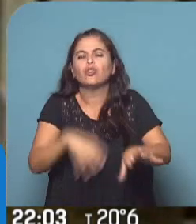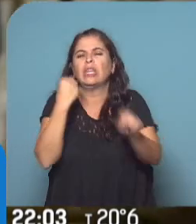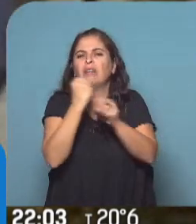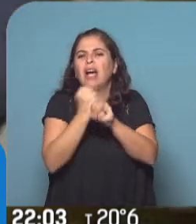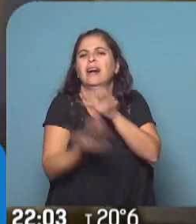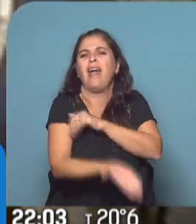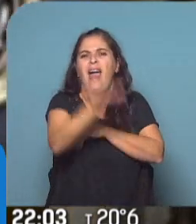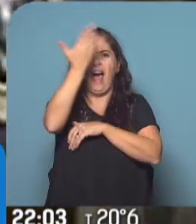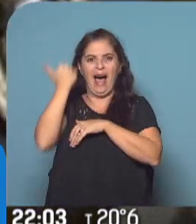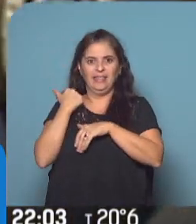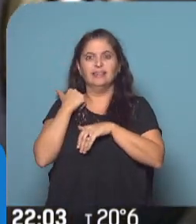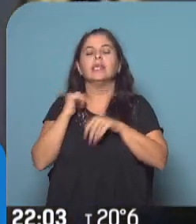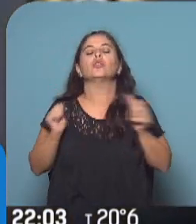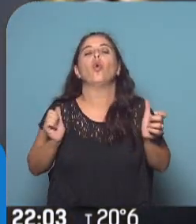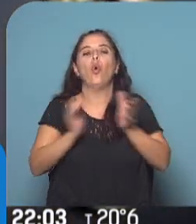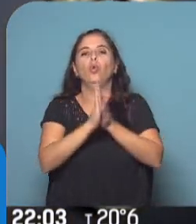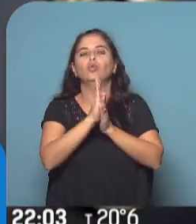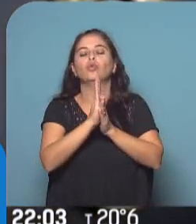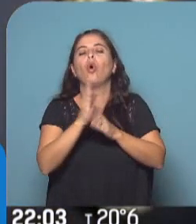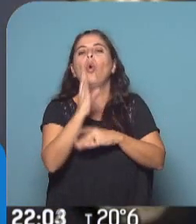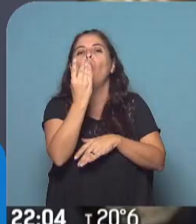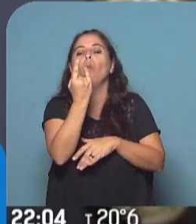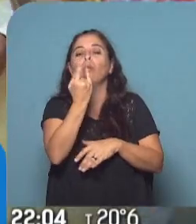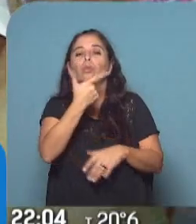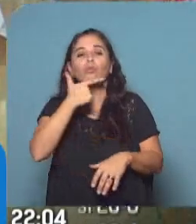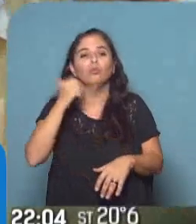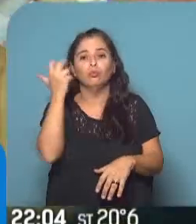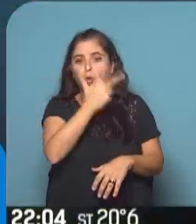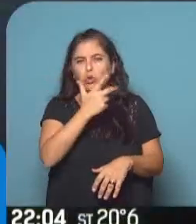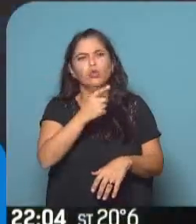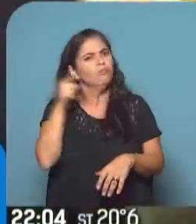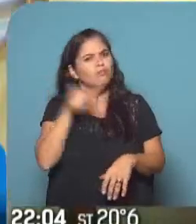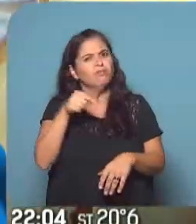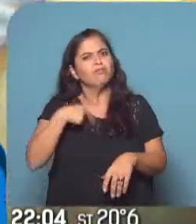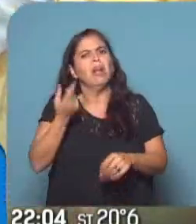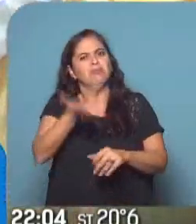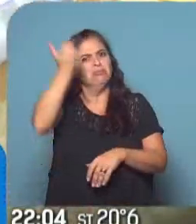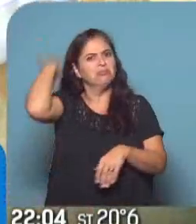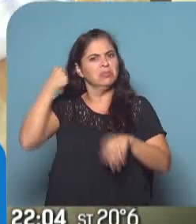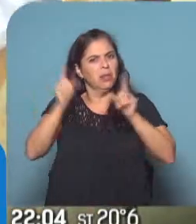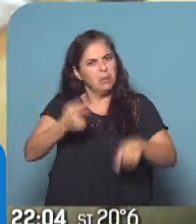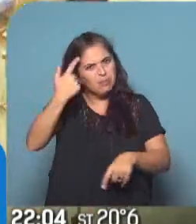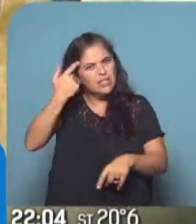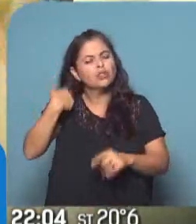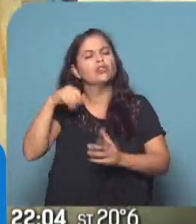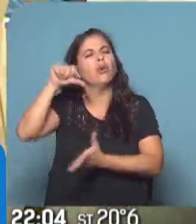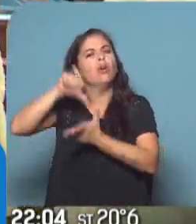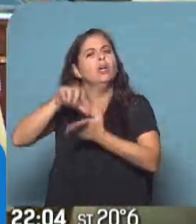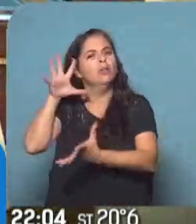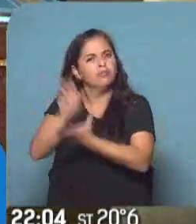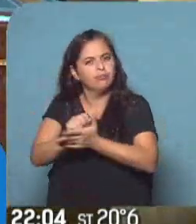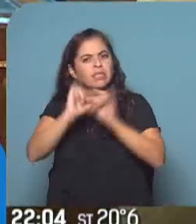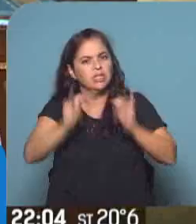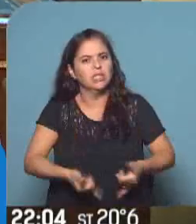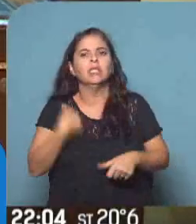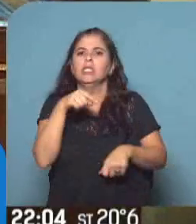invasión anglo-estadounidense a Irak, basada en evidencias fabricadas, cuenta esta vez con la entusiasta colaboración de Arabia Saudita, que